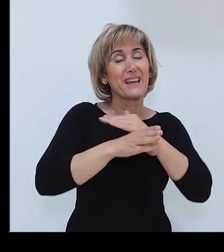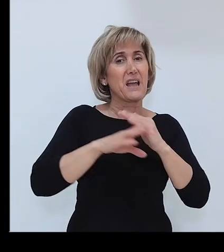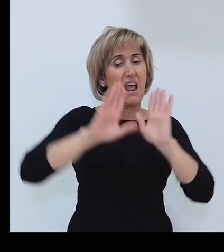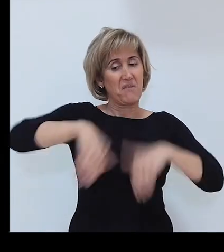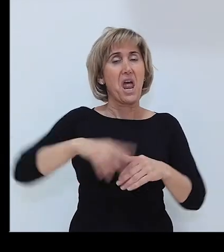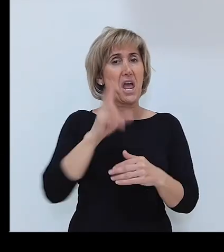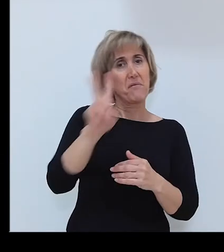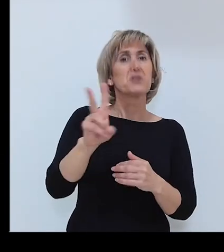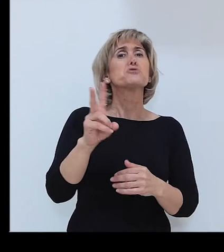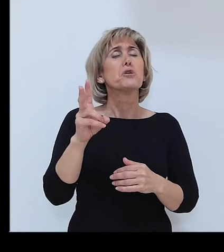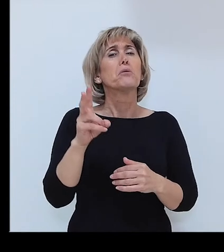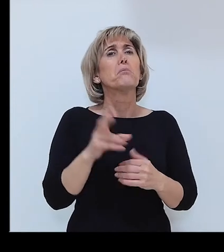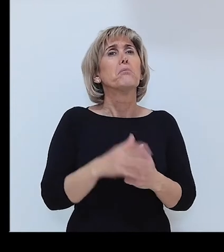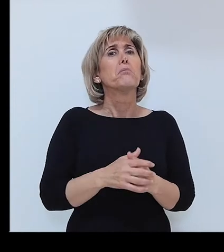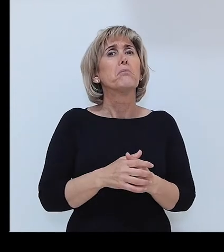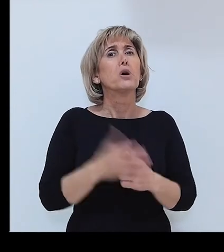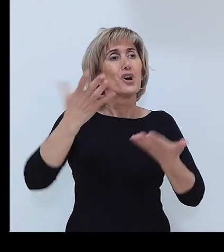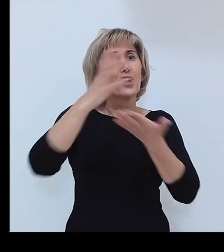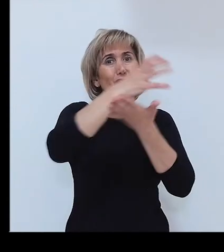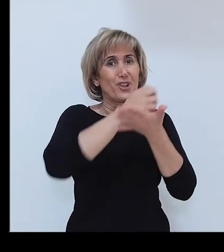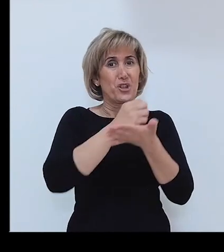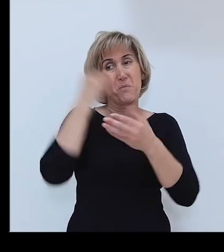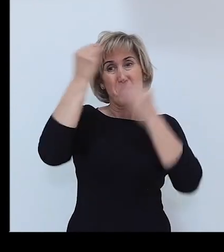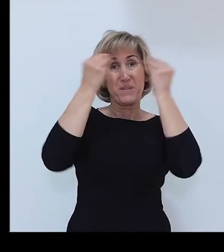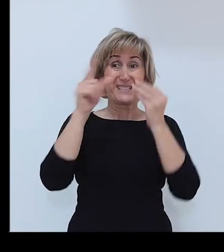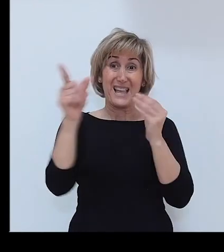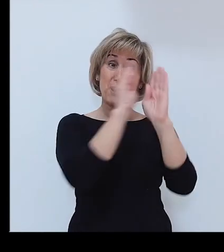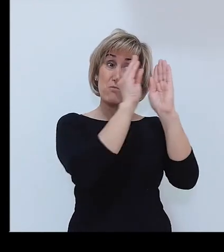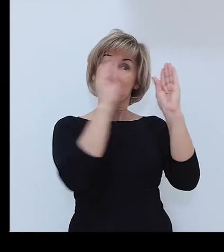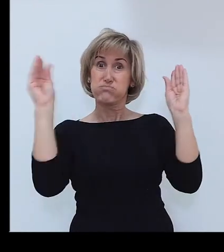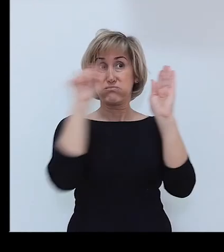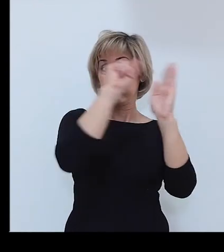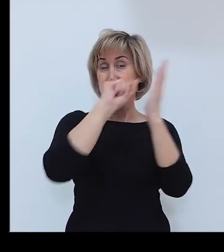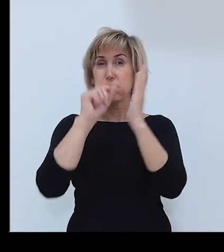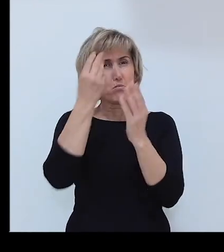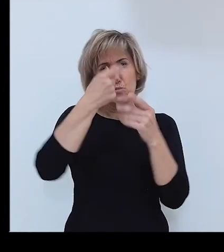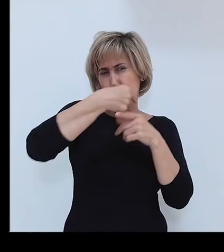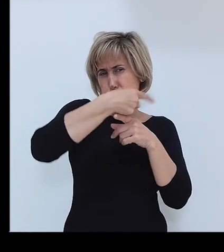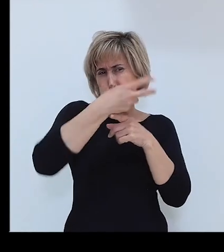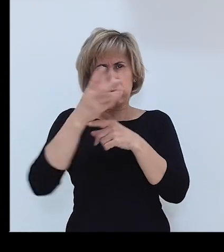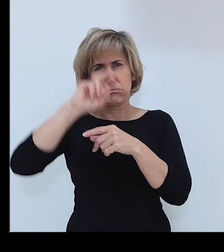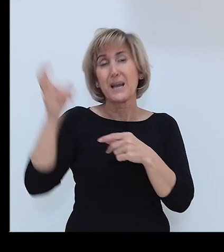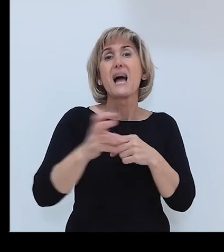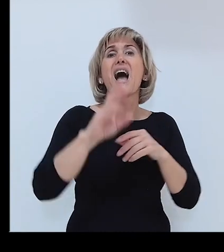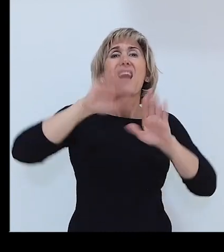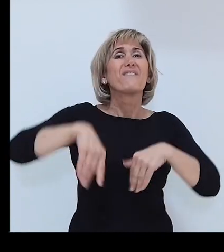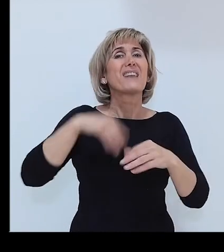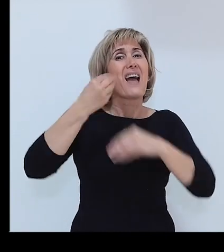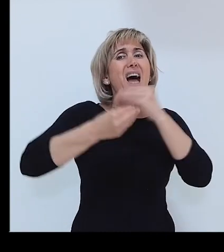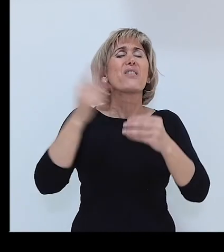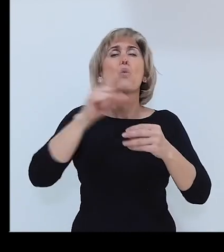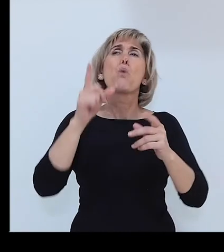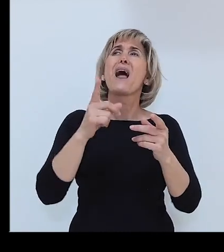que le hacían y que luego se ha visto que se han quedado, a pesar de tener una obra tan prolífica y de